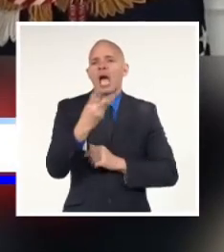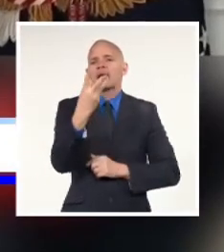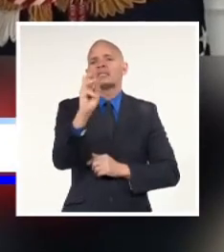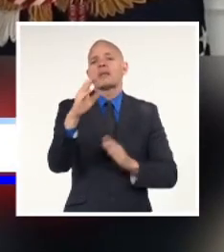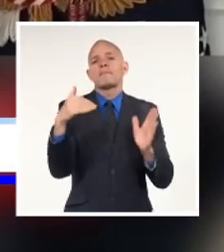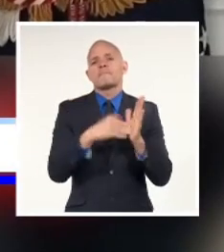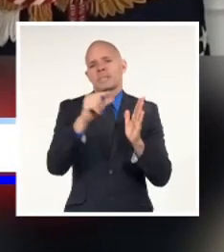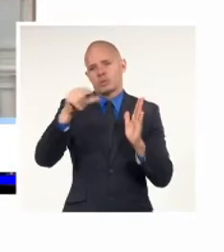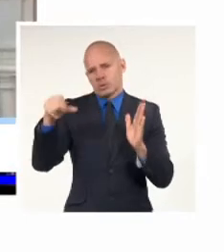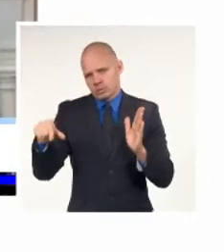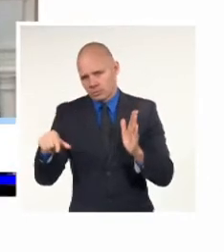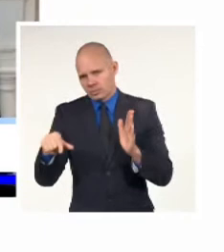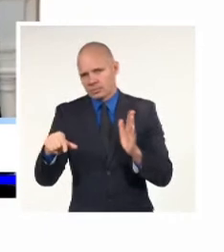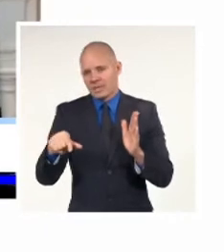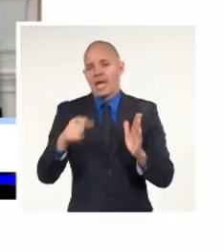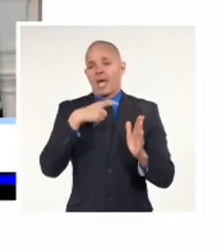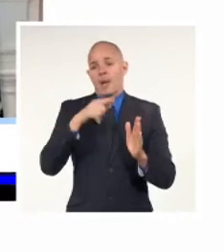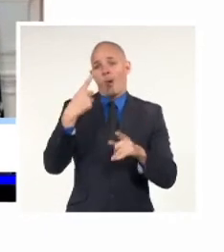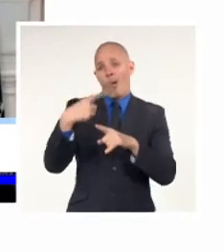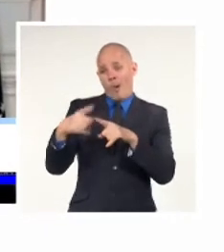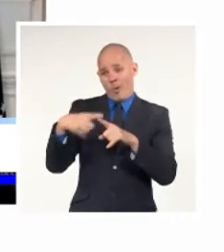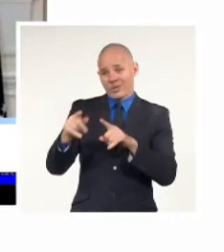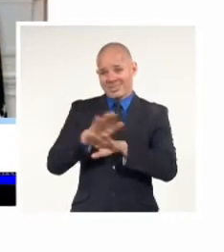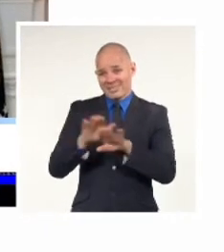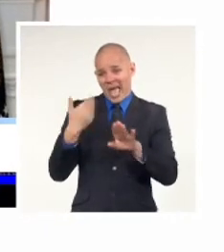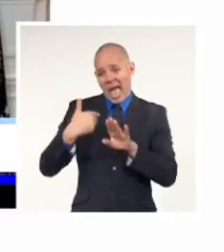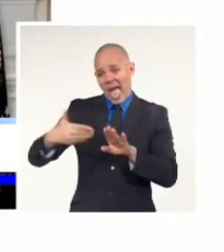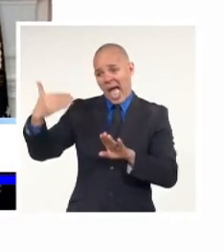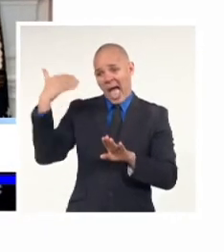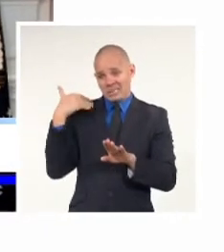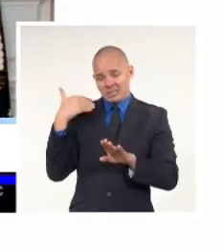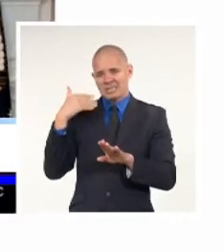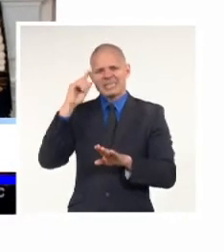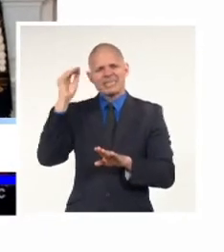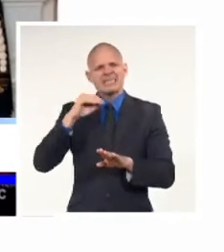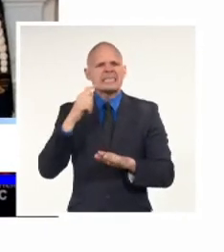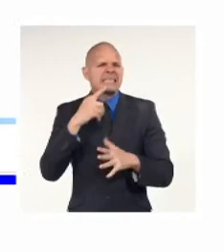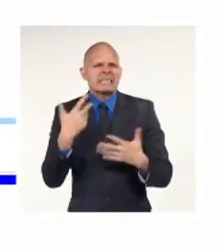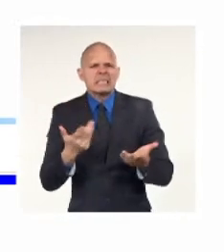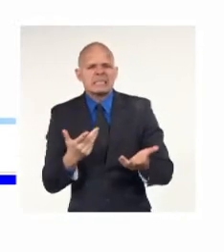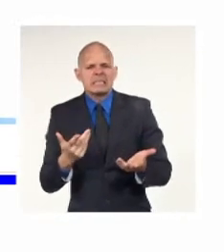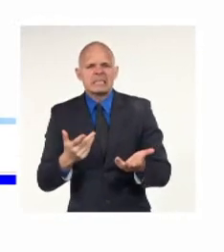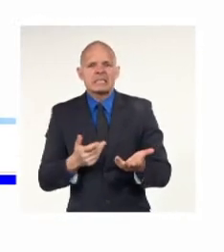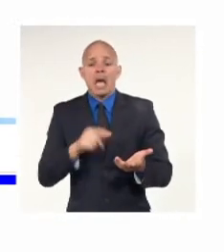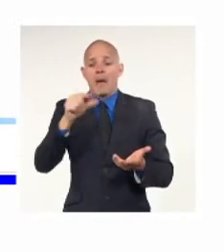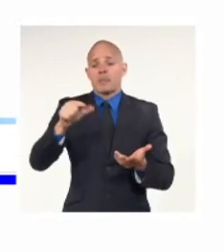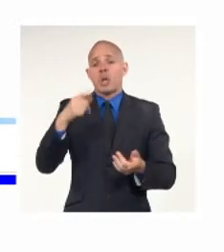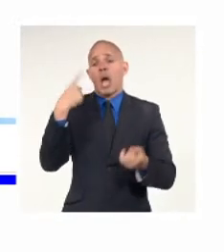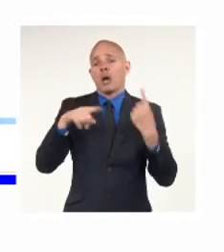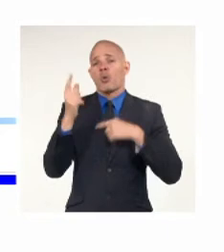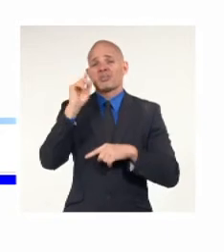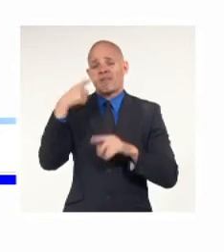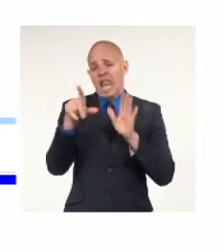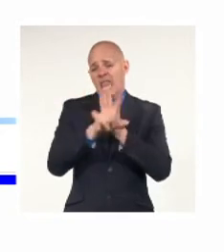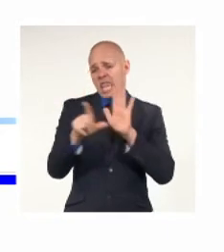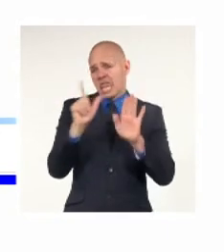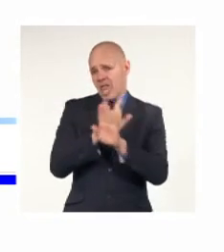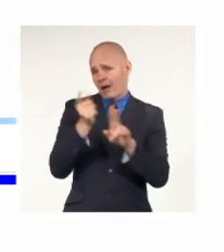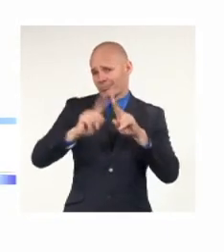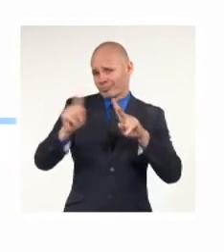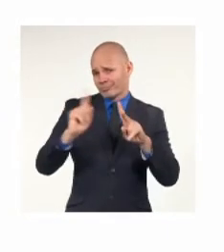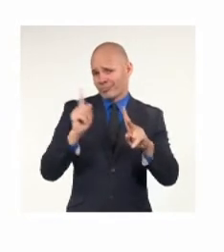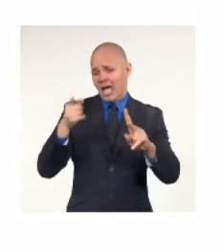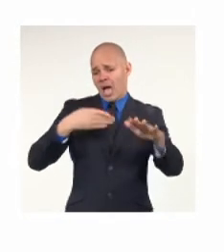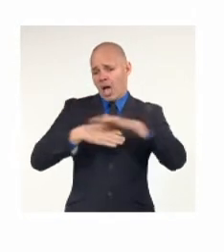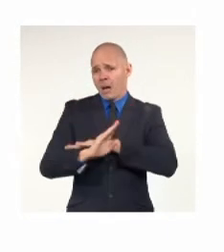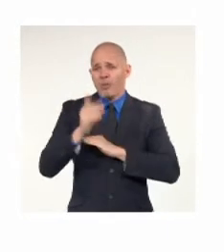pero endurecerá las restricciones ya aplicadas con la llegada de la pandemia de COVID-19 a aquellos que intenten cruzar la frontera con México